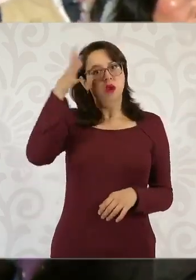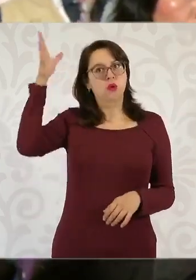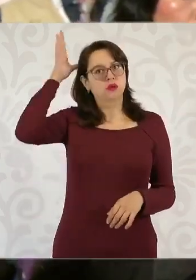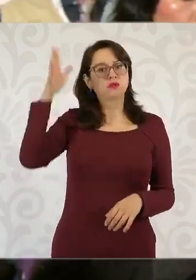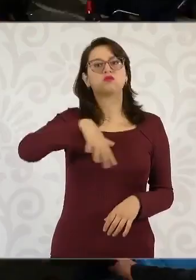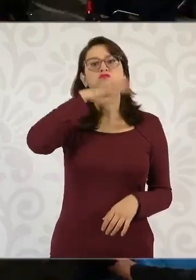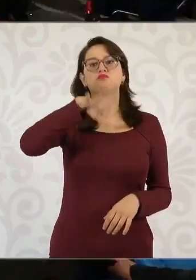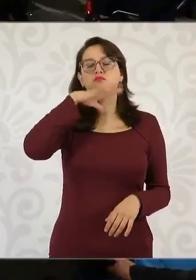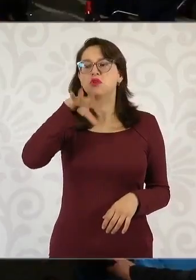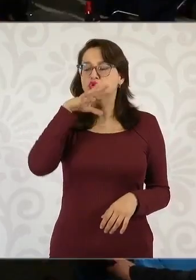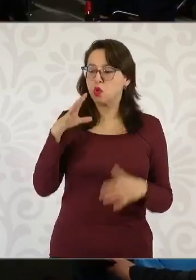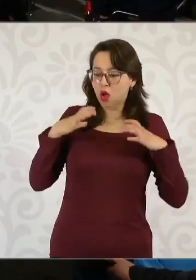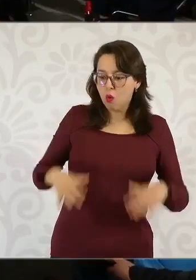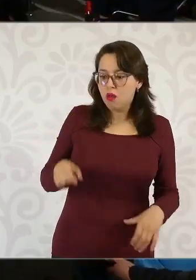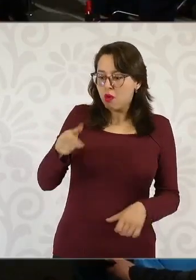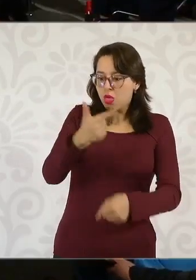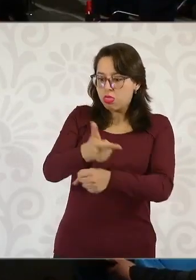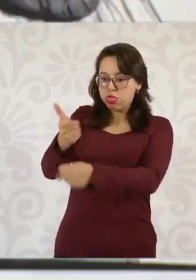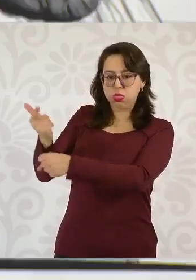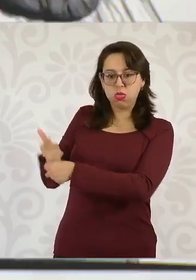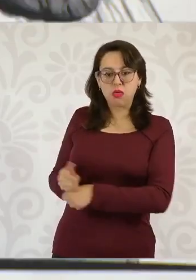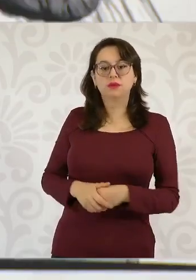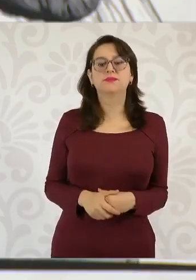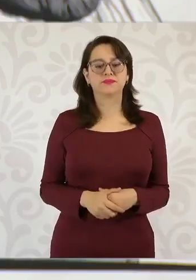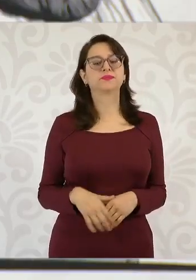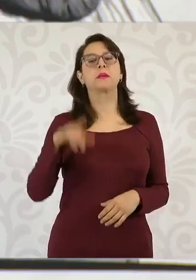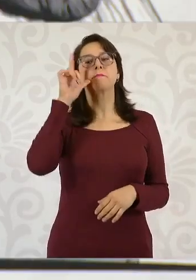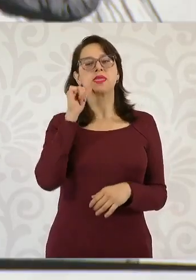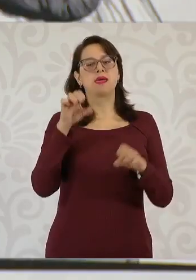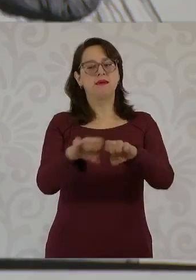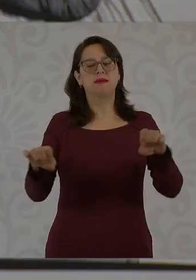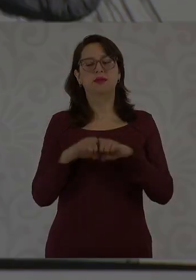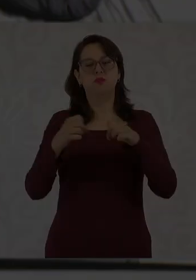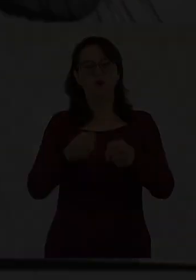capital del país. Sí, les parece que mañana informen el Gabinete de Seguridad. Adelante.